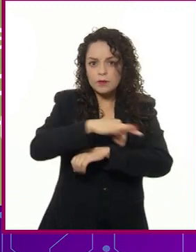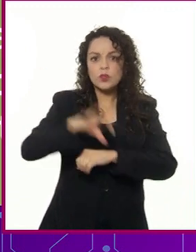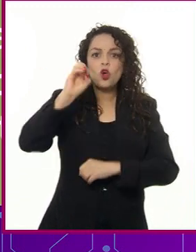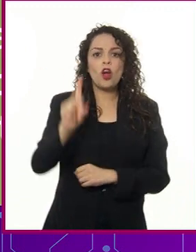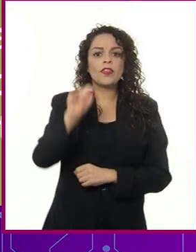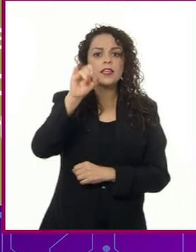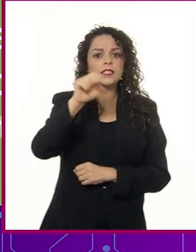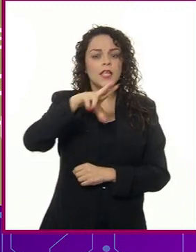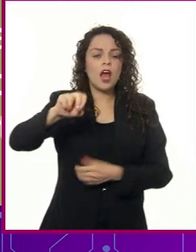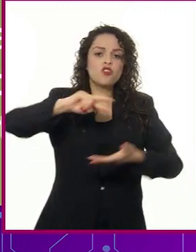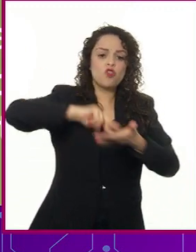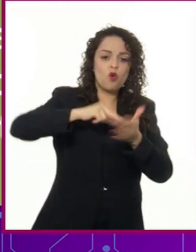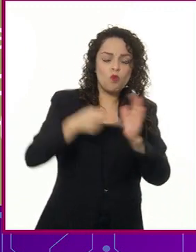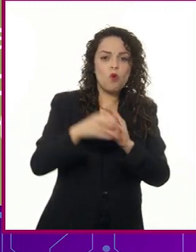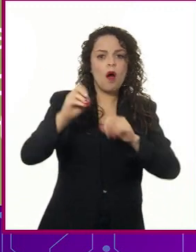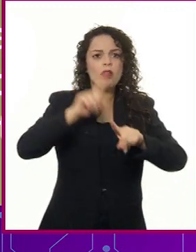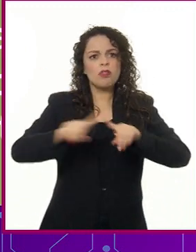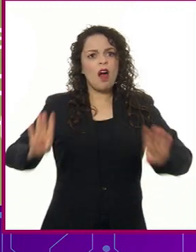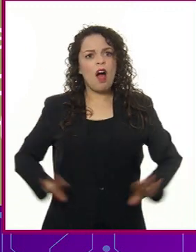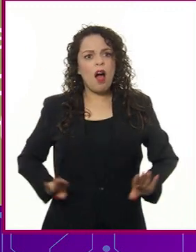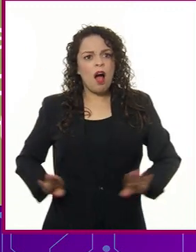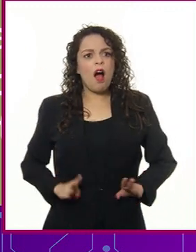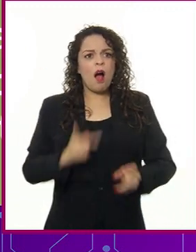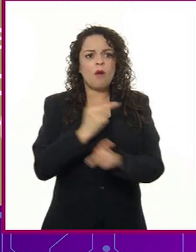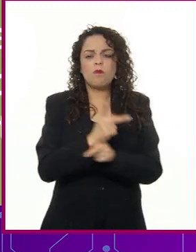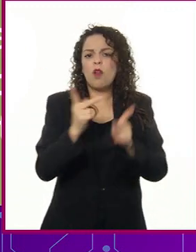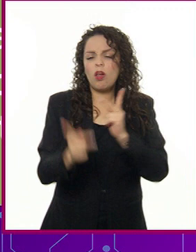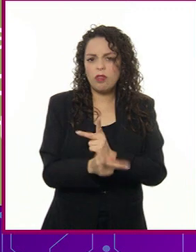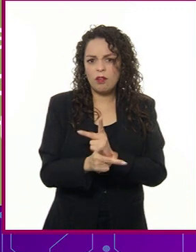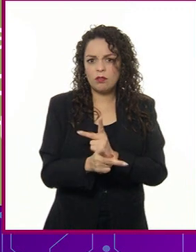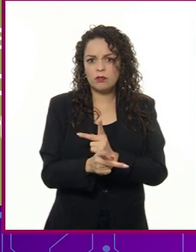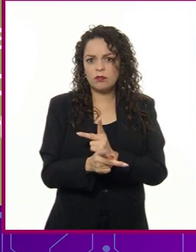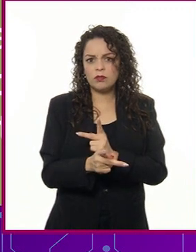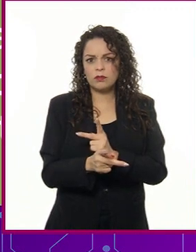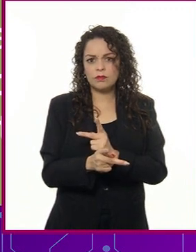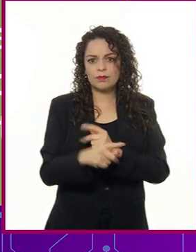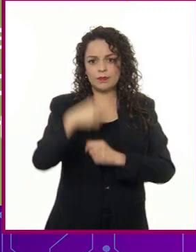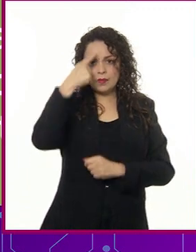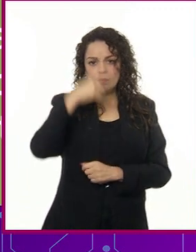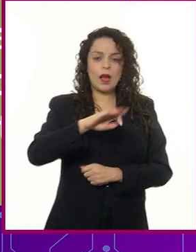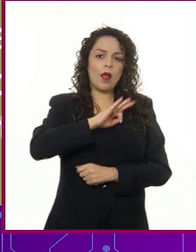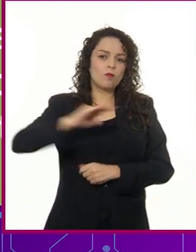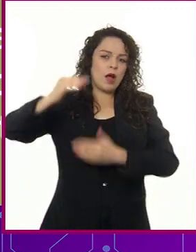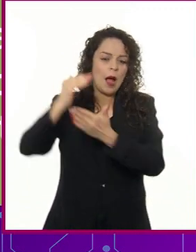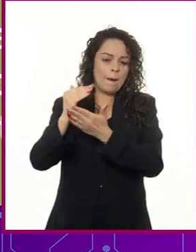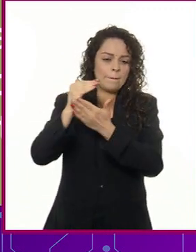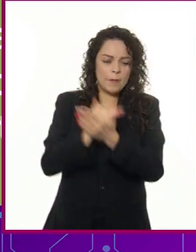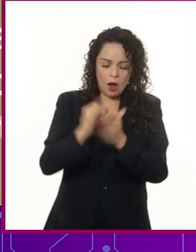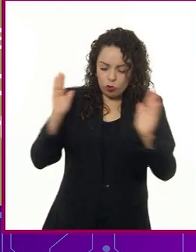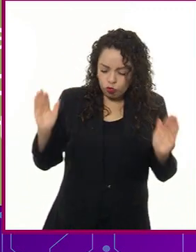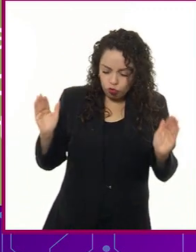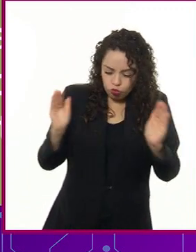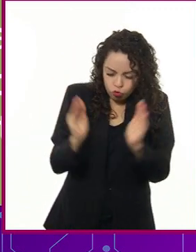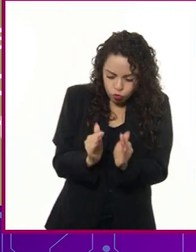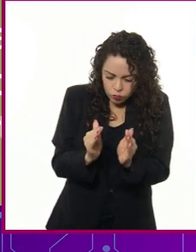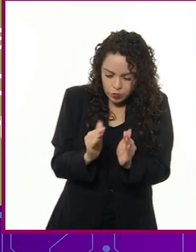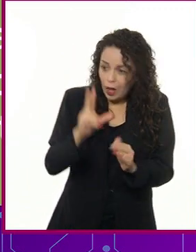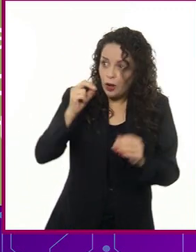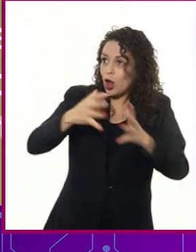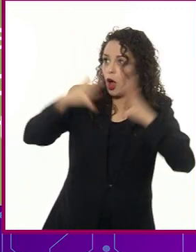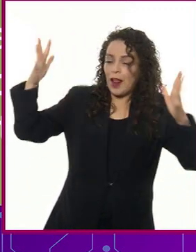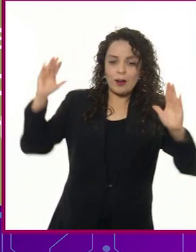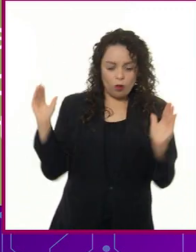de ingeniería o de cualquier tipo de producto a una escala considerablemente menor, para comunicar las funcionalidades,